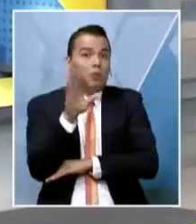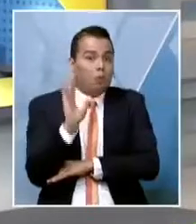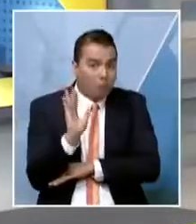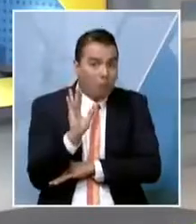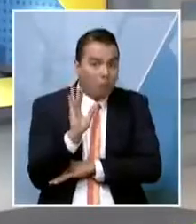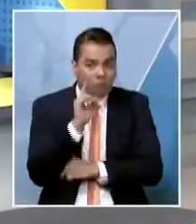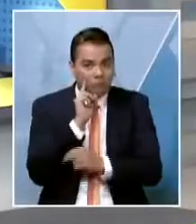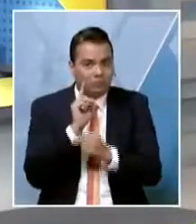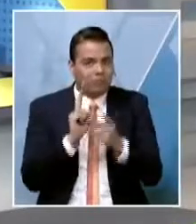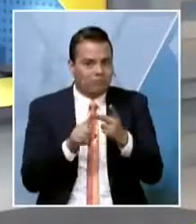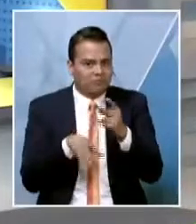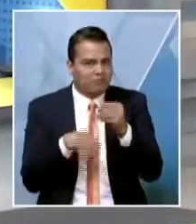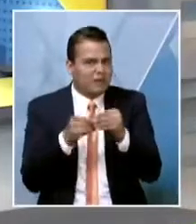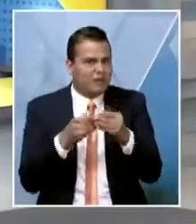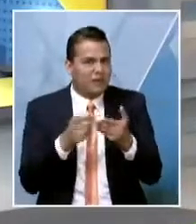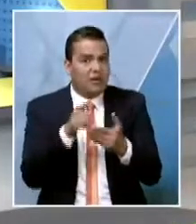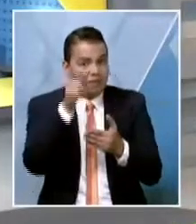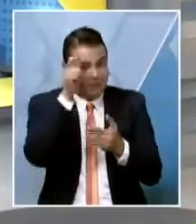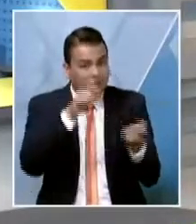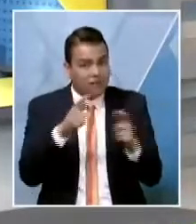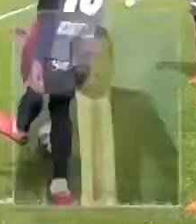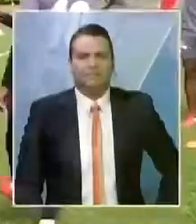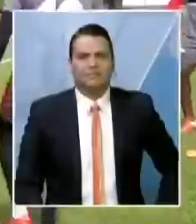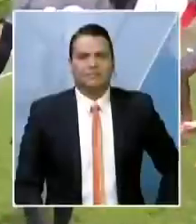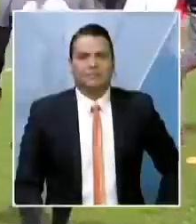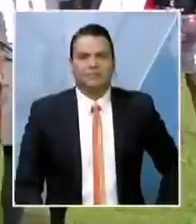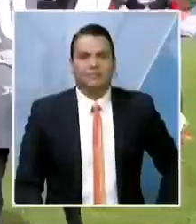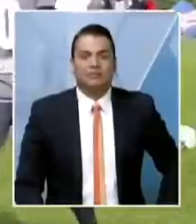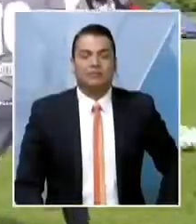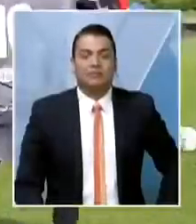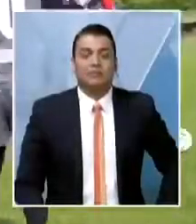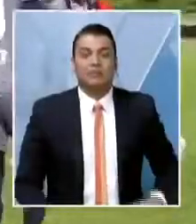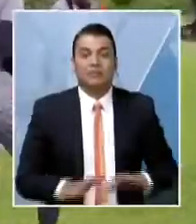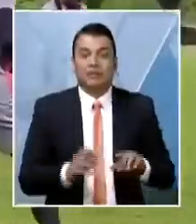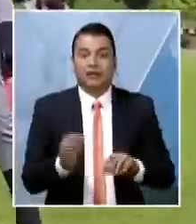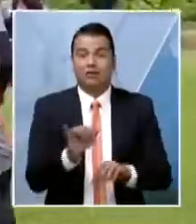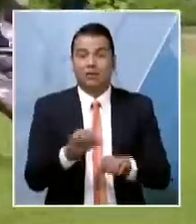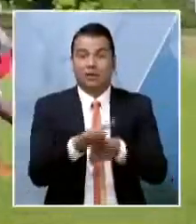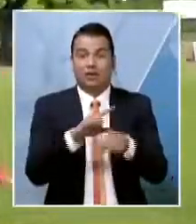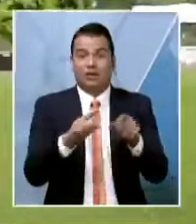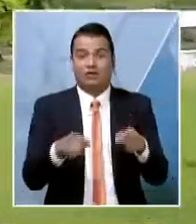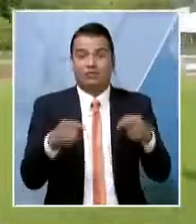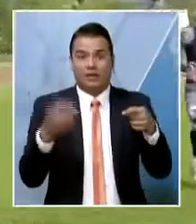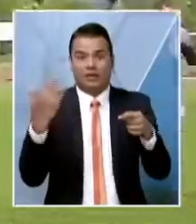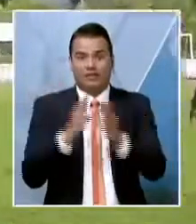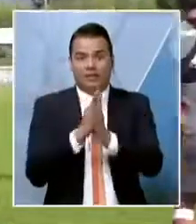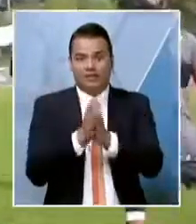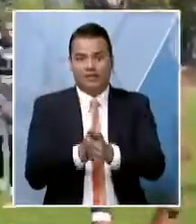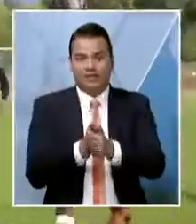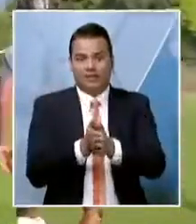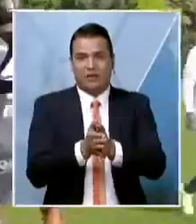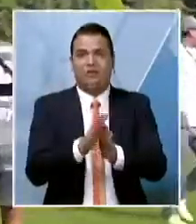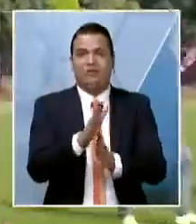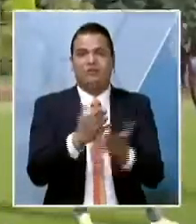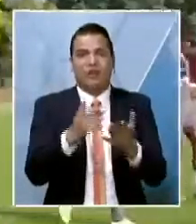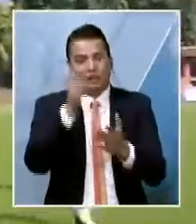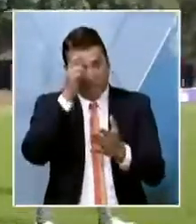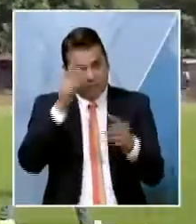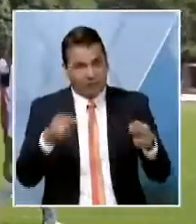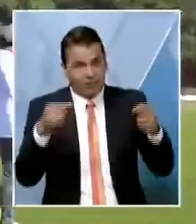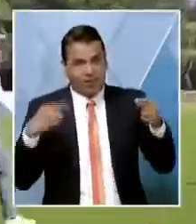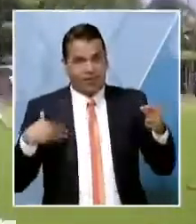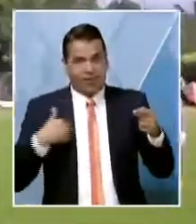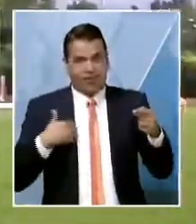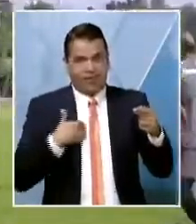propósito de américa está listo para enfrentar al junior como en la final de la liga en diciembre de 2019 américa iniciará visitando al